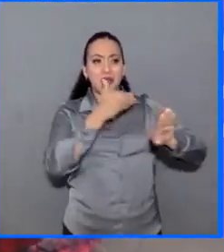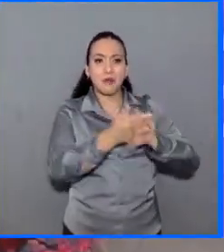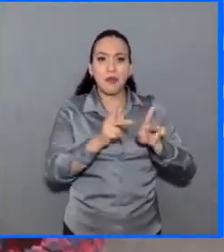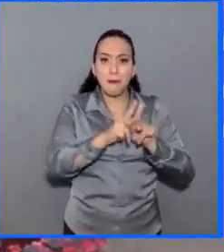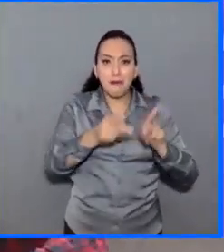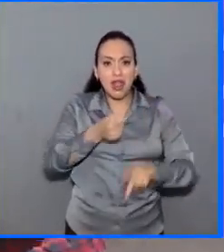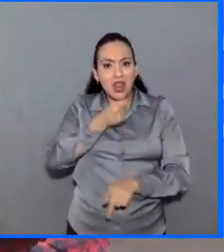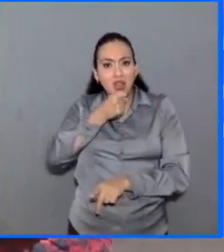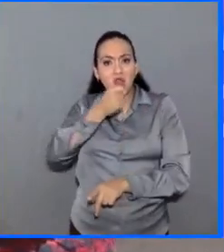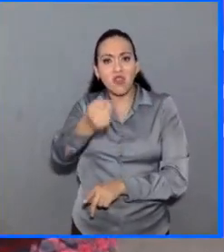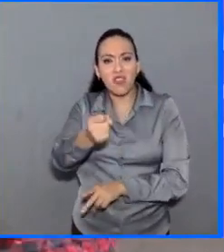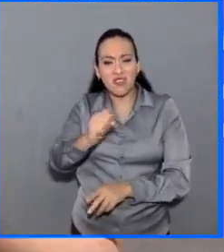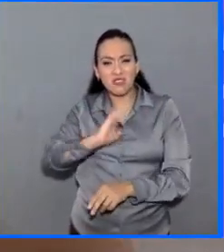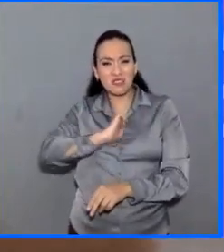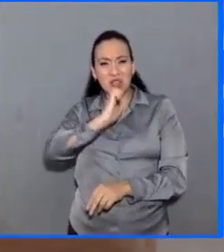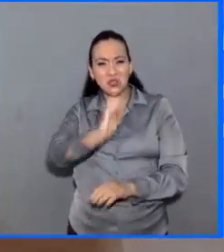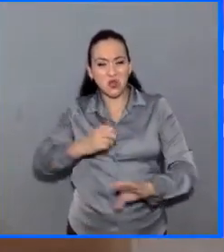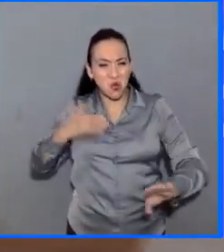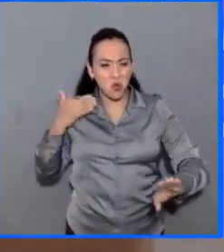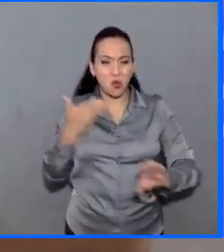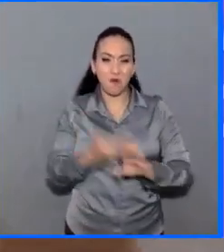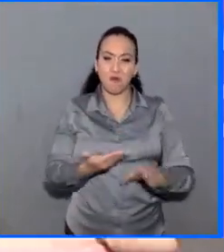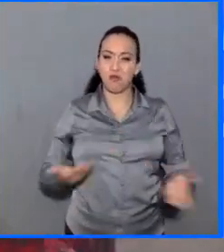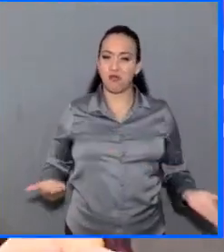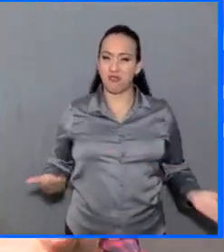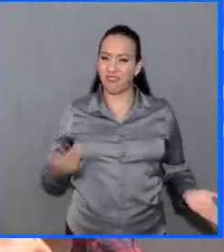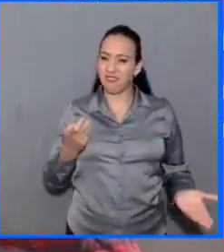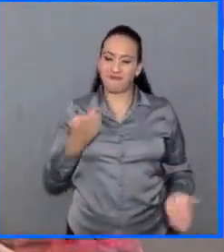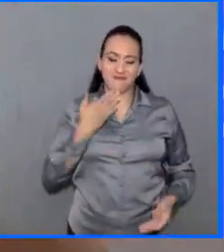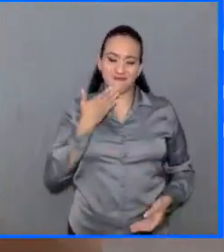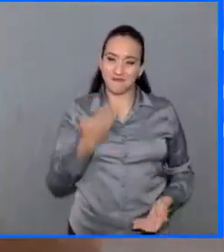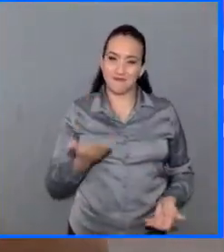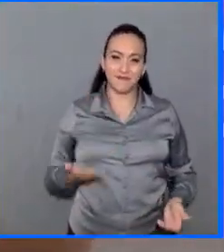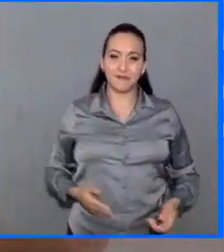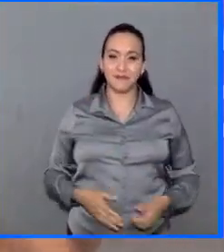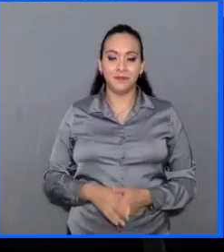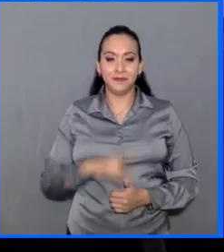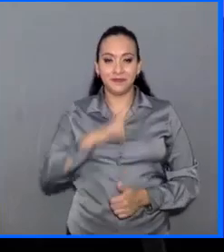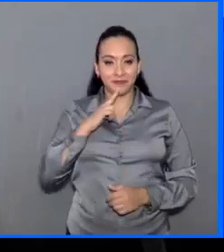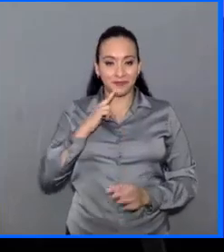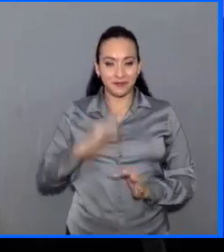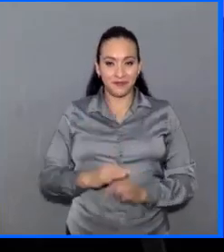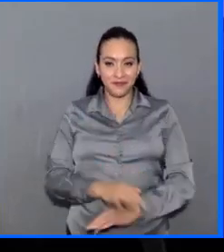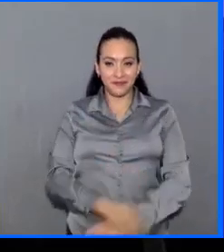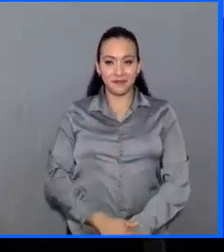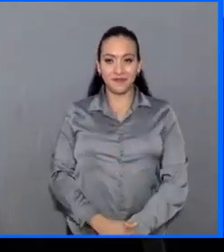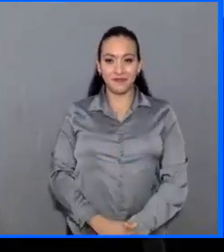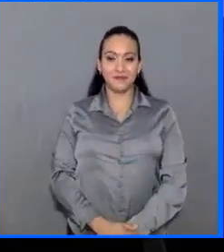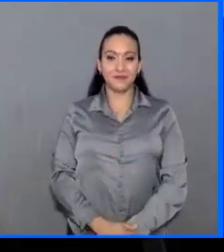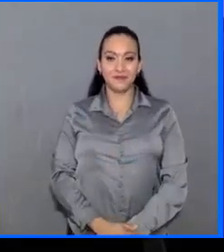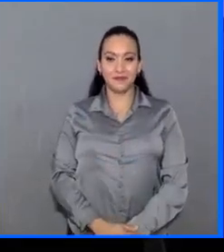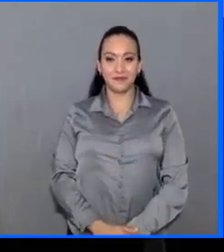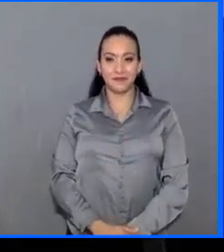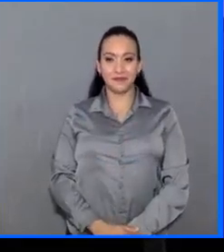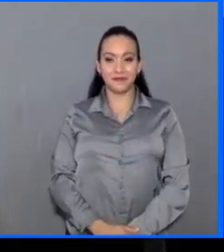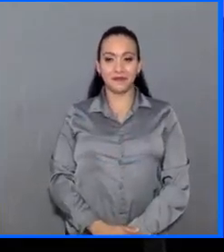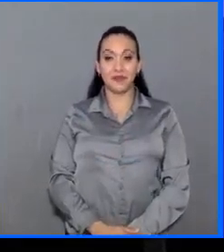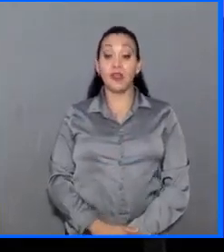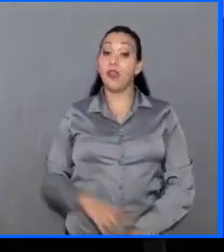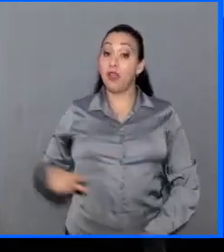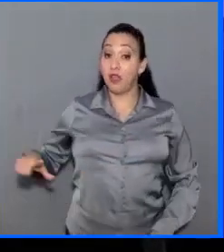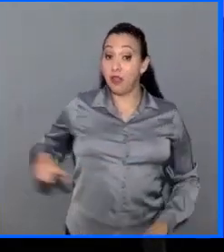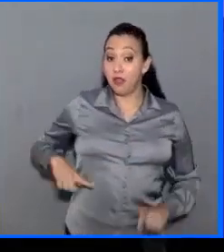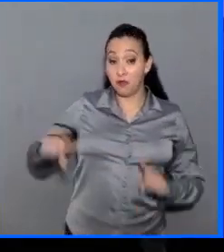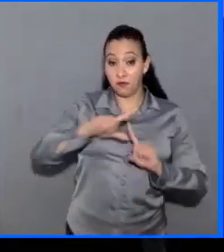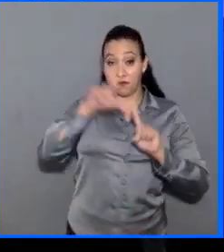contra periodistas. Para el canal del Poder Judicial de la Federación, Citlali Pérez. El gobierno federal anunció un